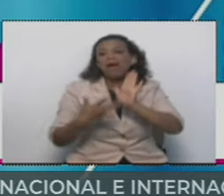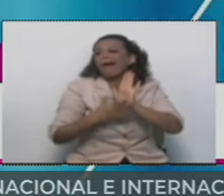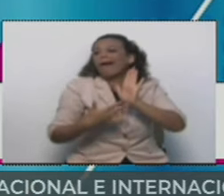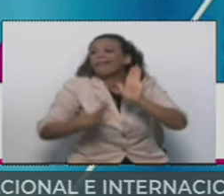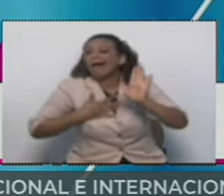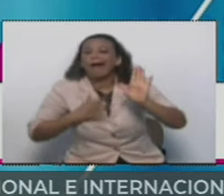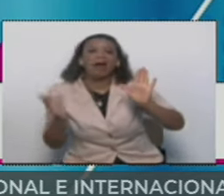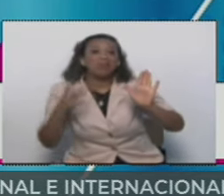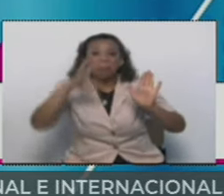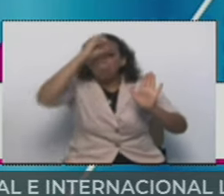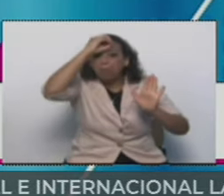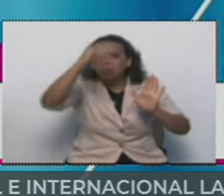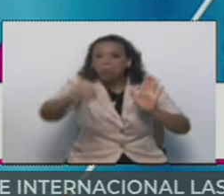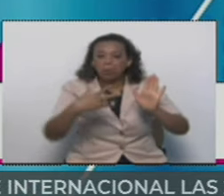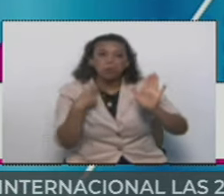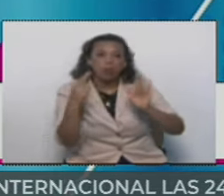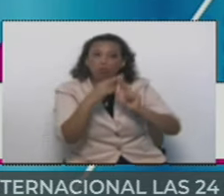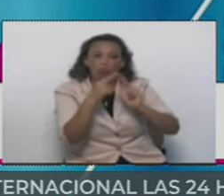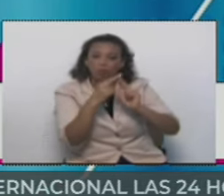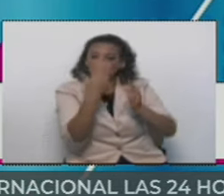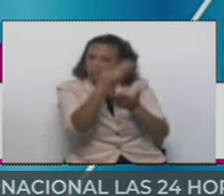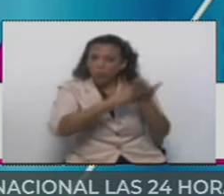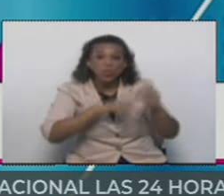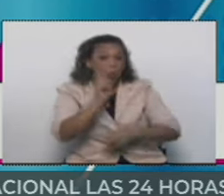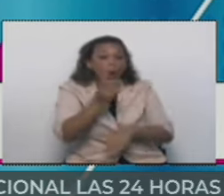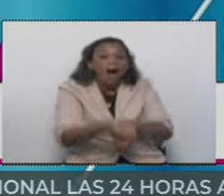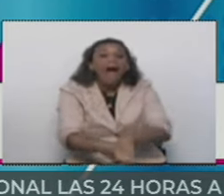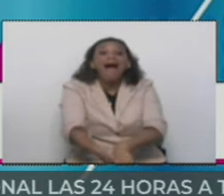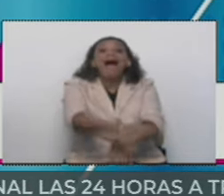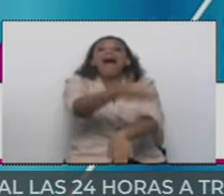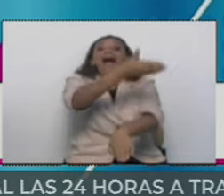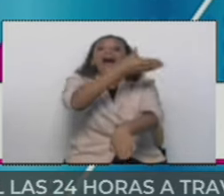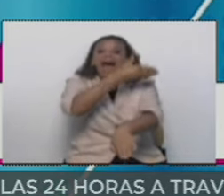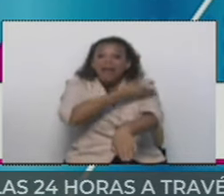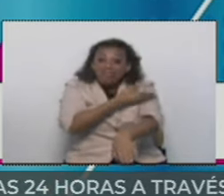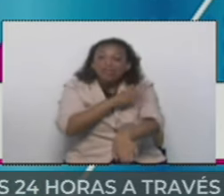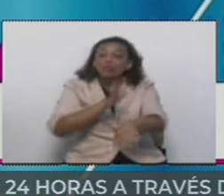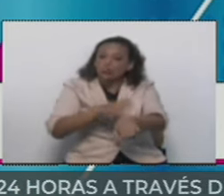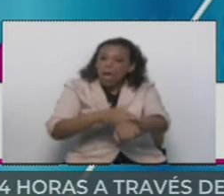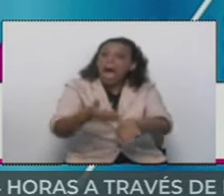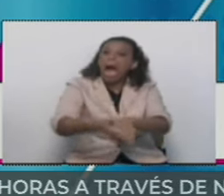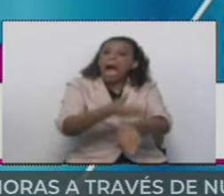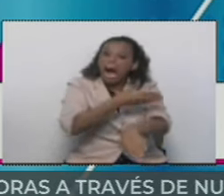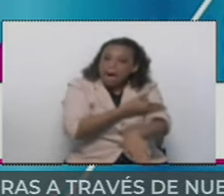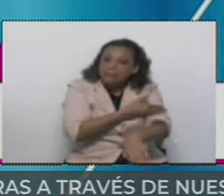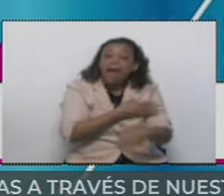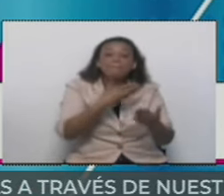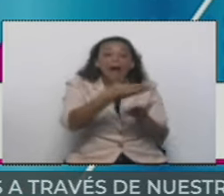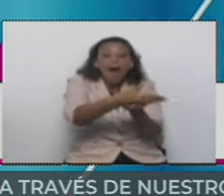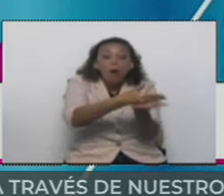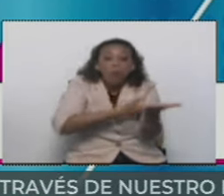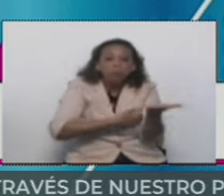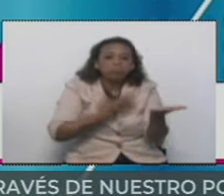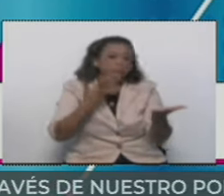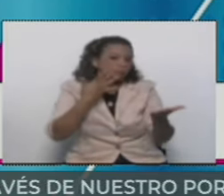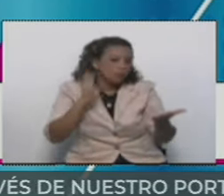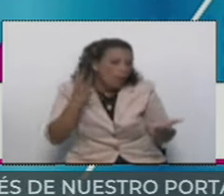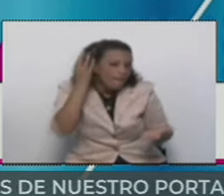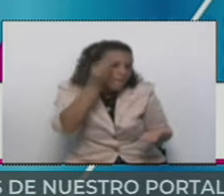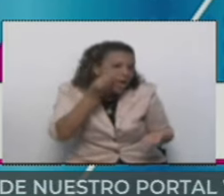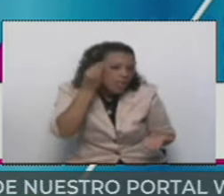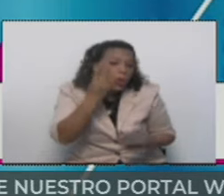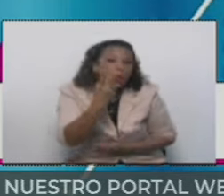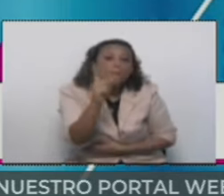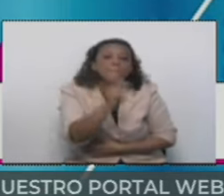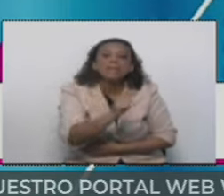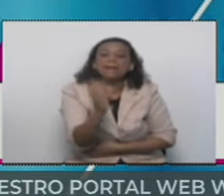Congreso a conocer los documentos, no. Yo diría, vamos a colocar un mes